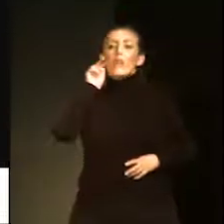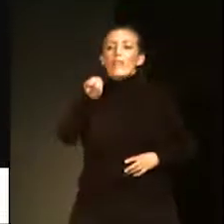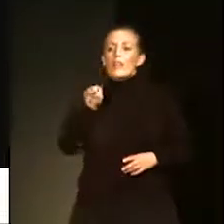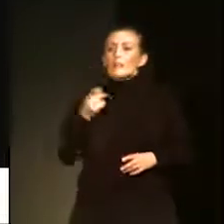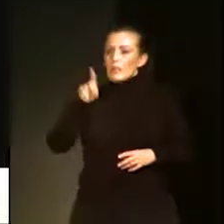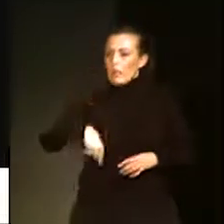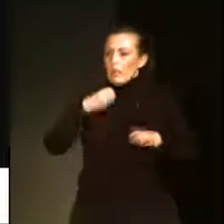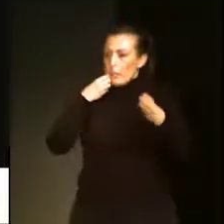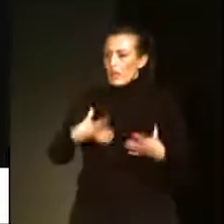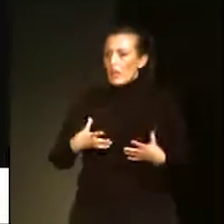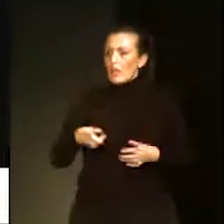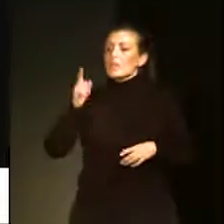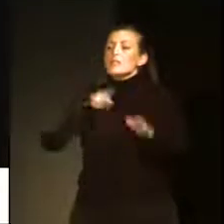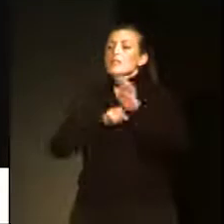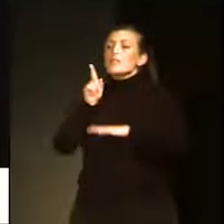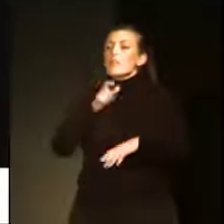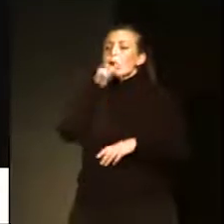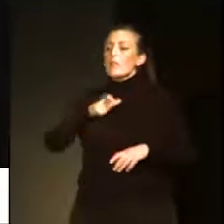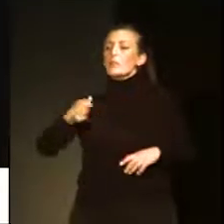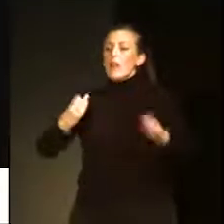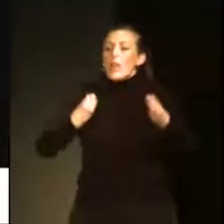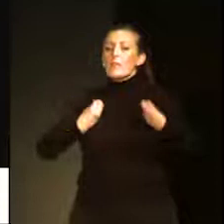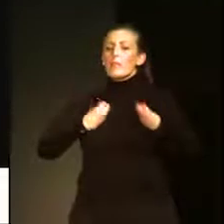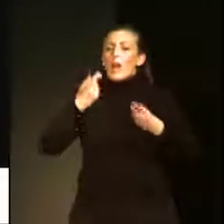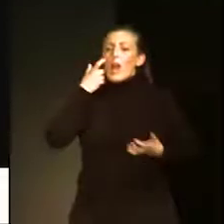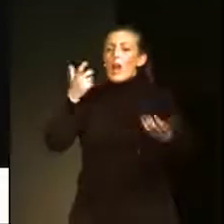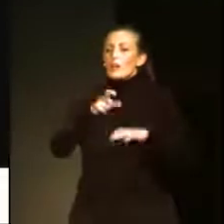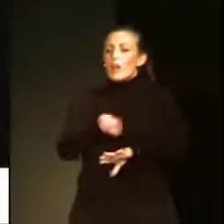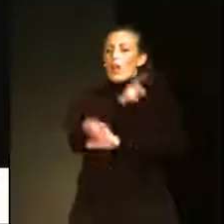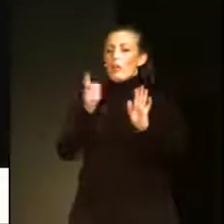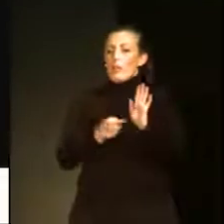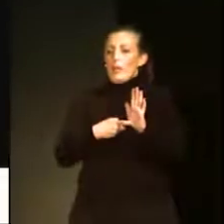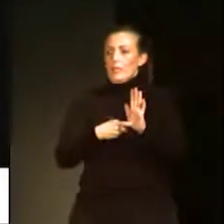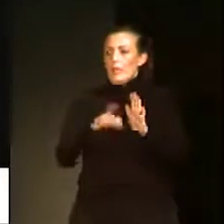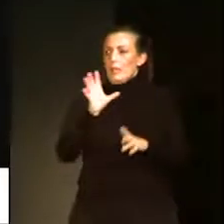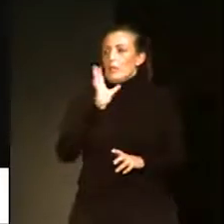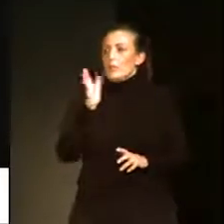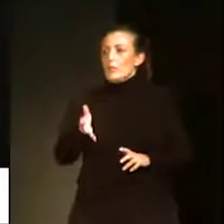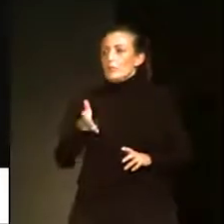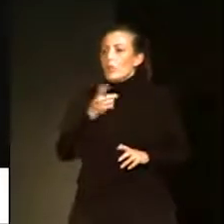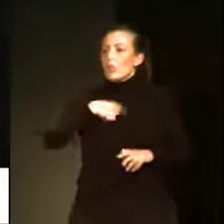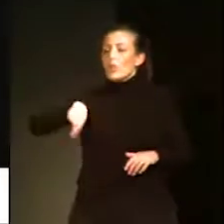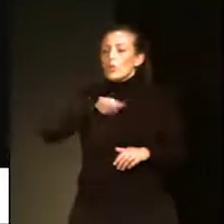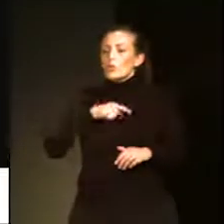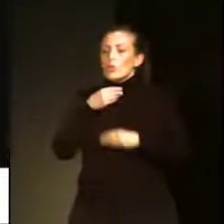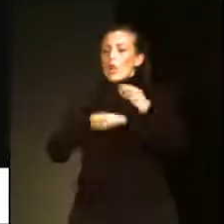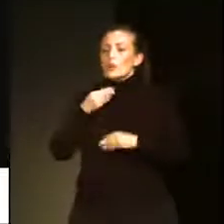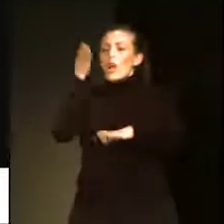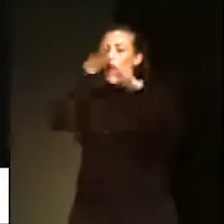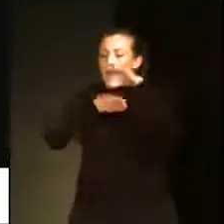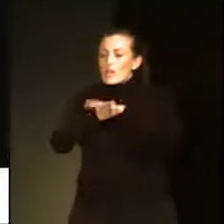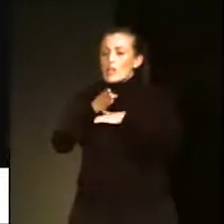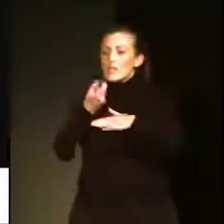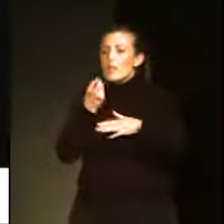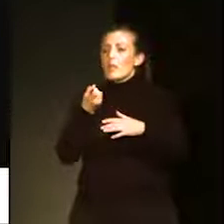que también, sino para desarrollar una vida artística plena. Para ello, no solo tenemos que hacer accesibles